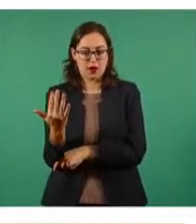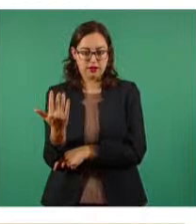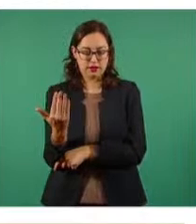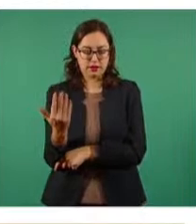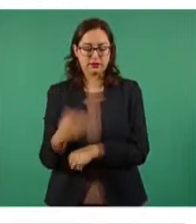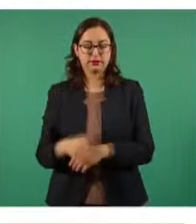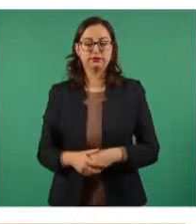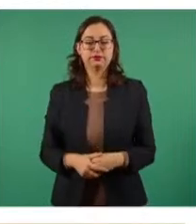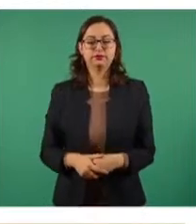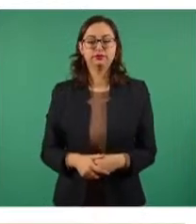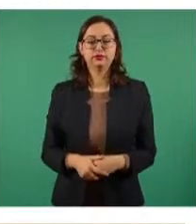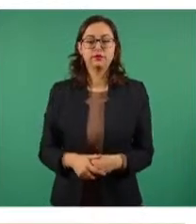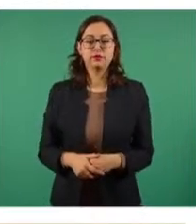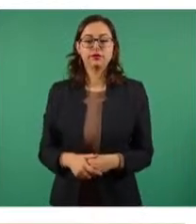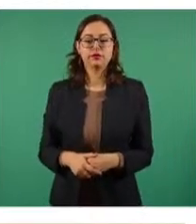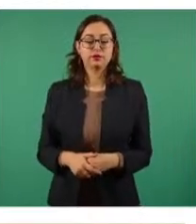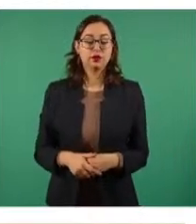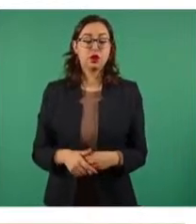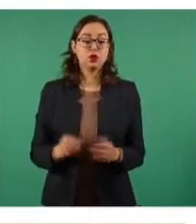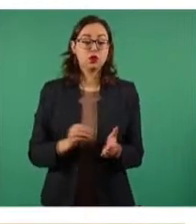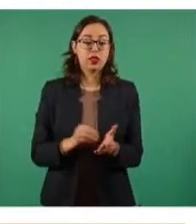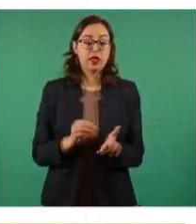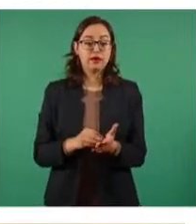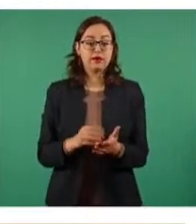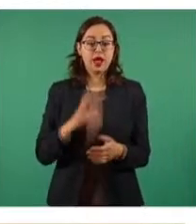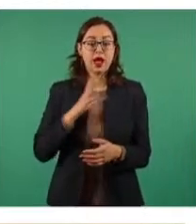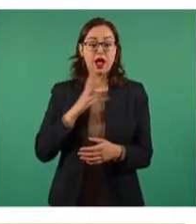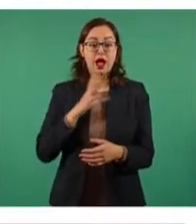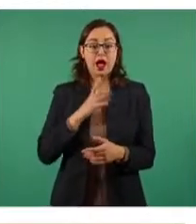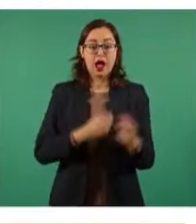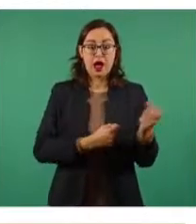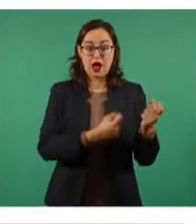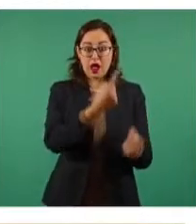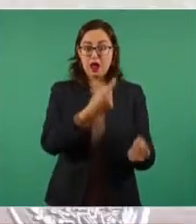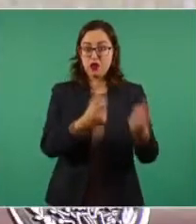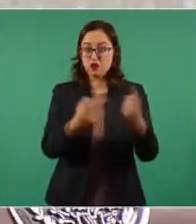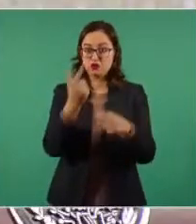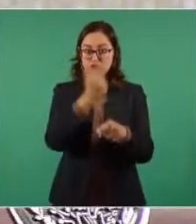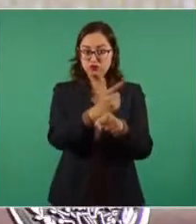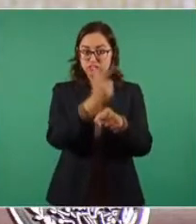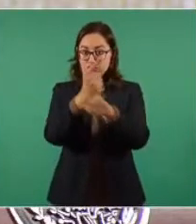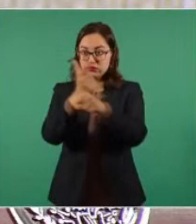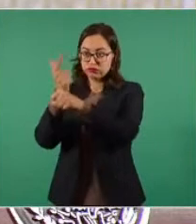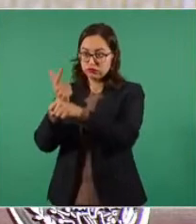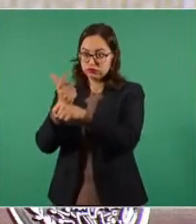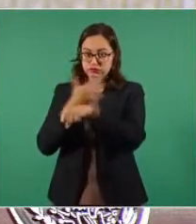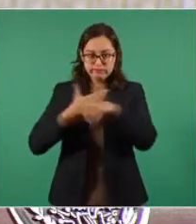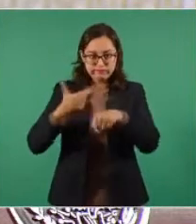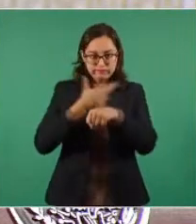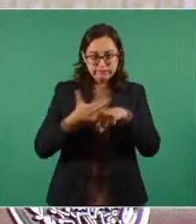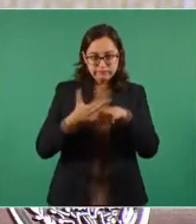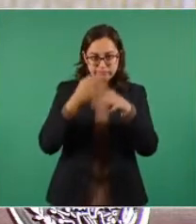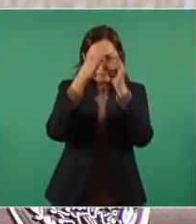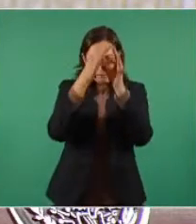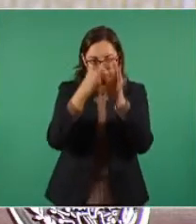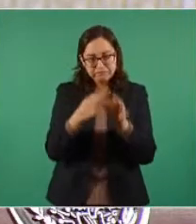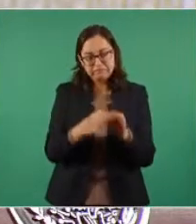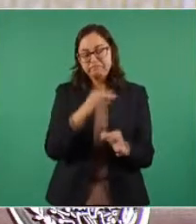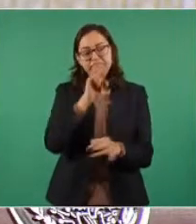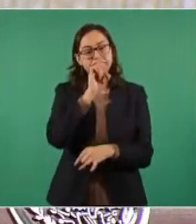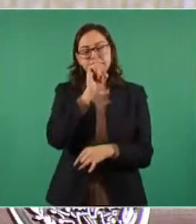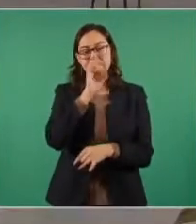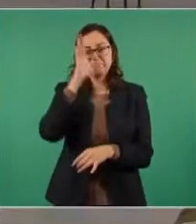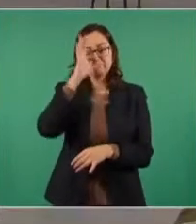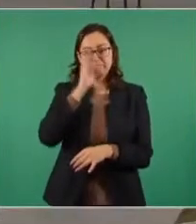encontrando también estaciones de carburación que no cuentan con todos los permisos que deben de tener